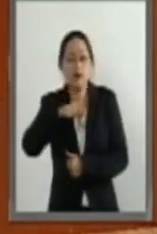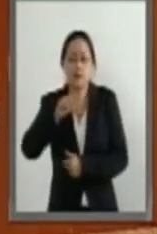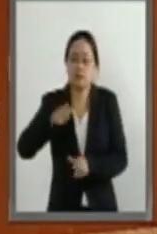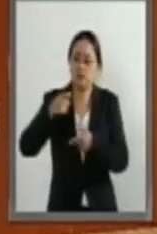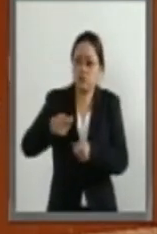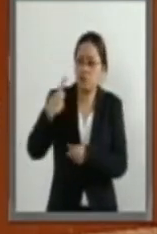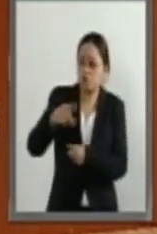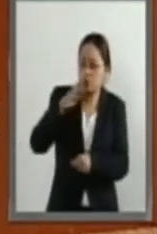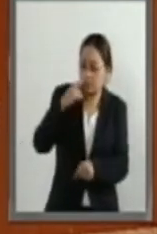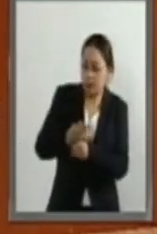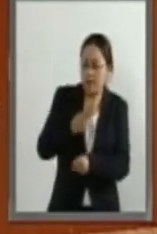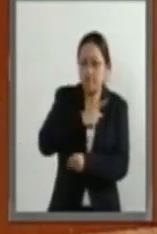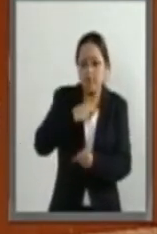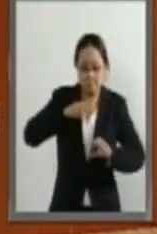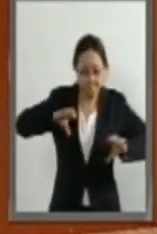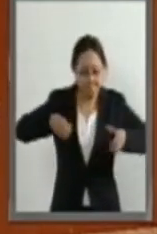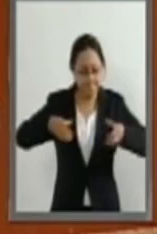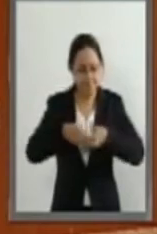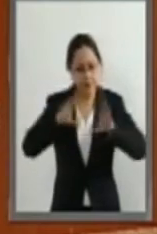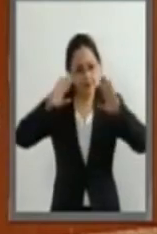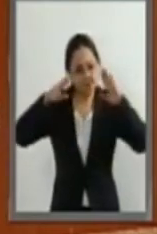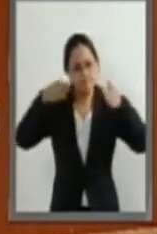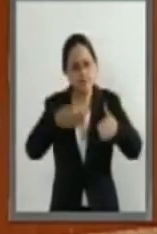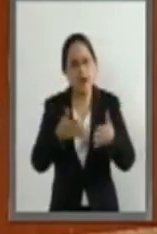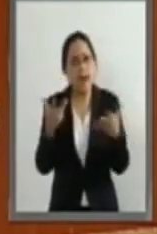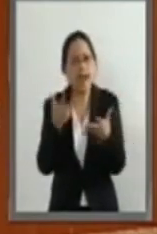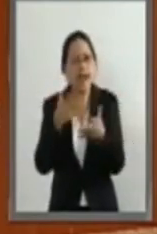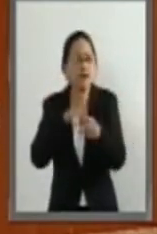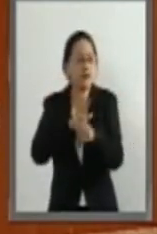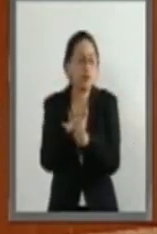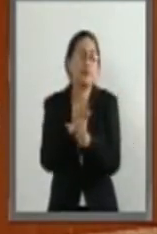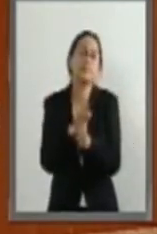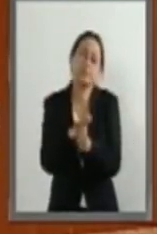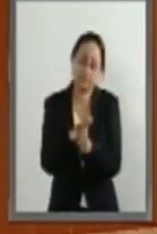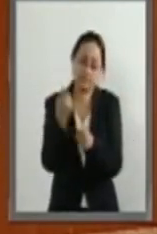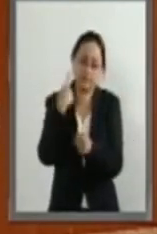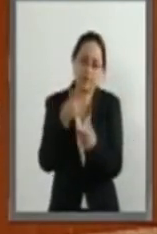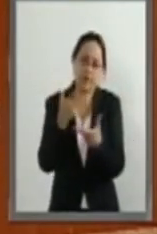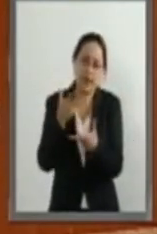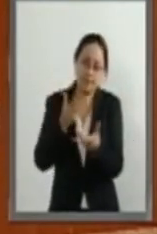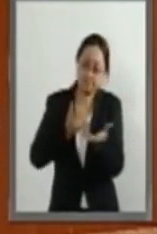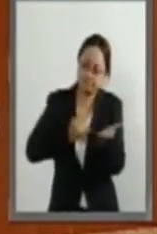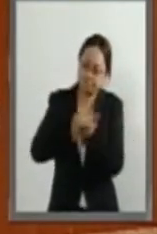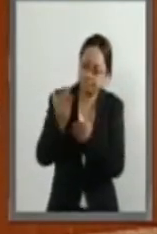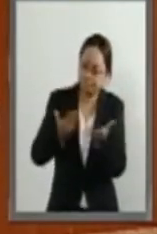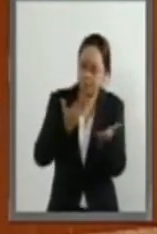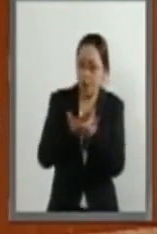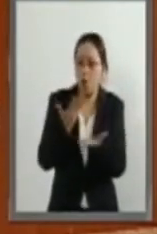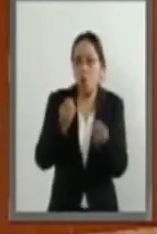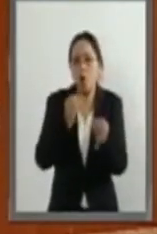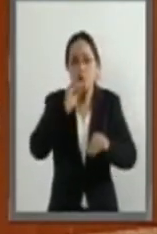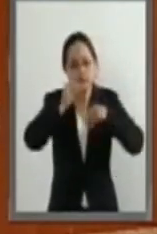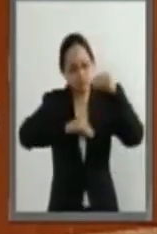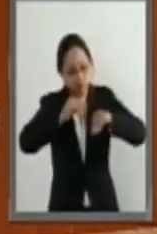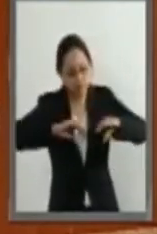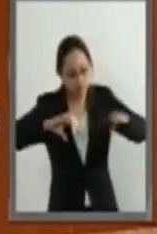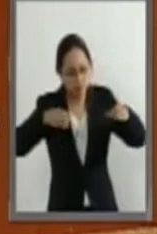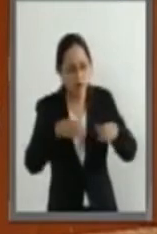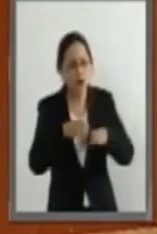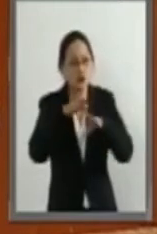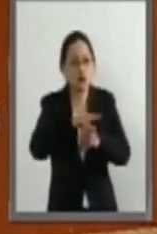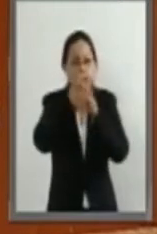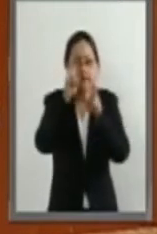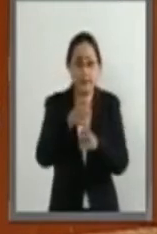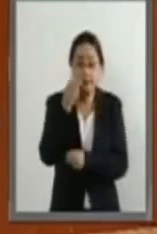facultades legislativas se concentren extraordinariamente en desarrollar, dictaminar o elaborar las observaciones pertinentes en la